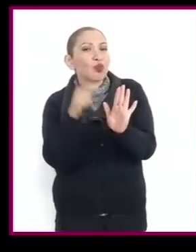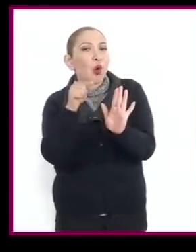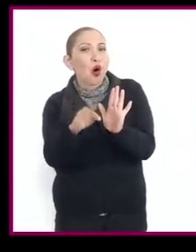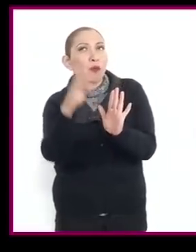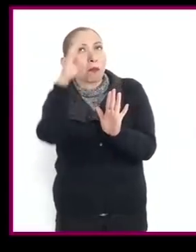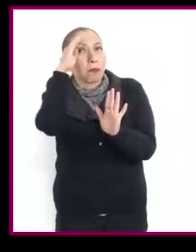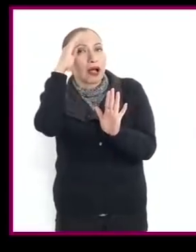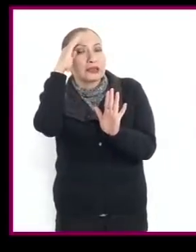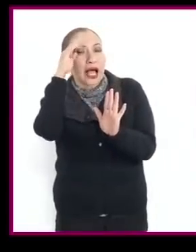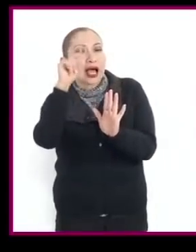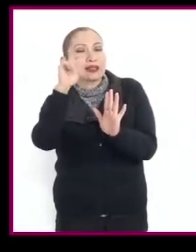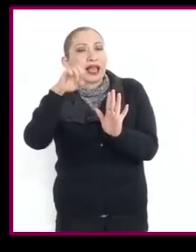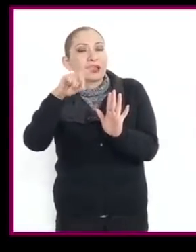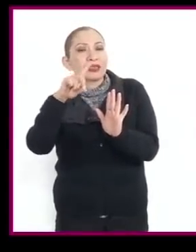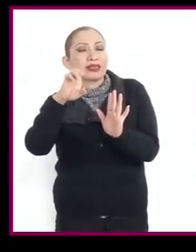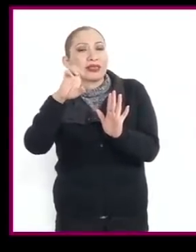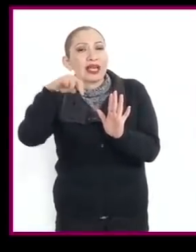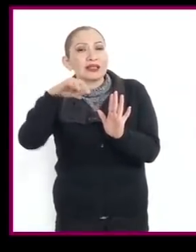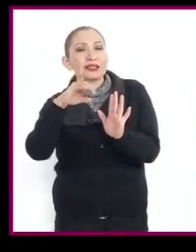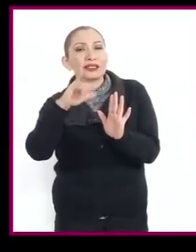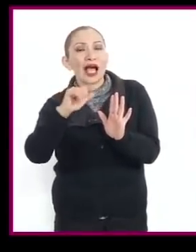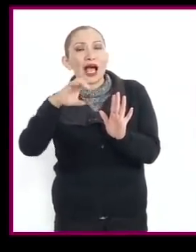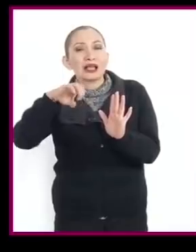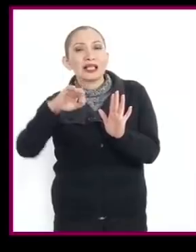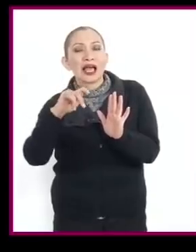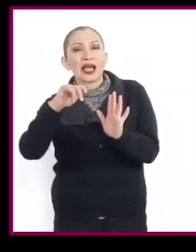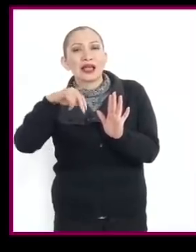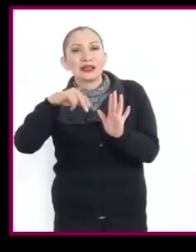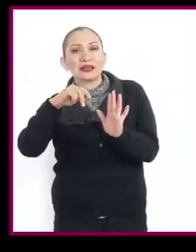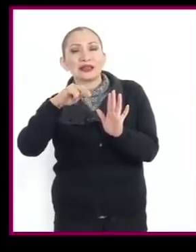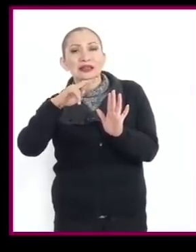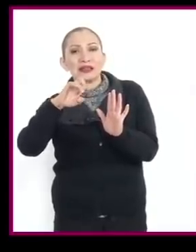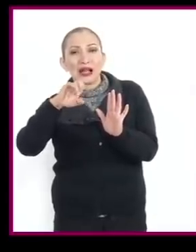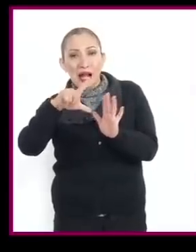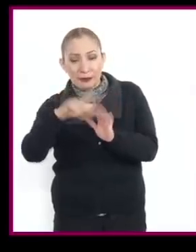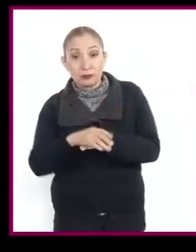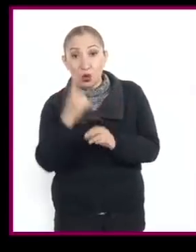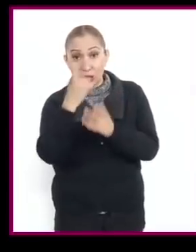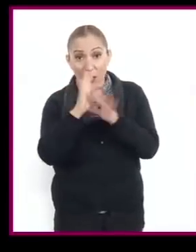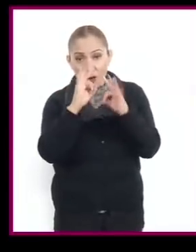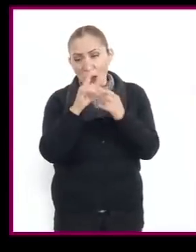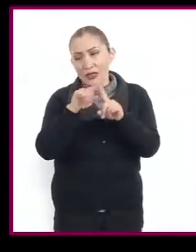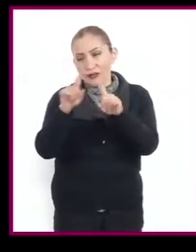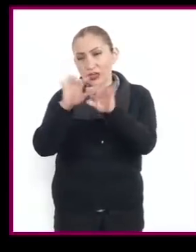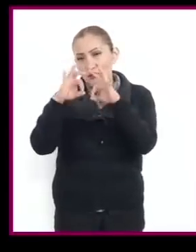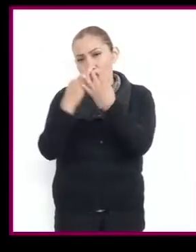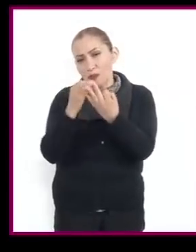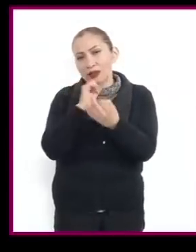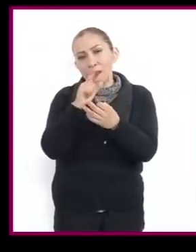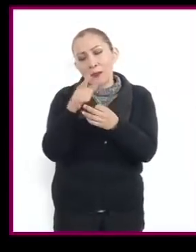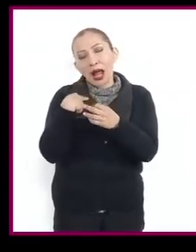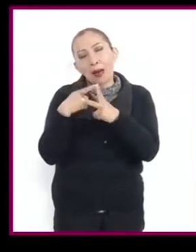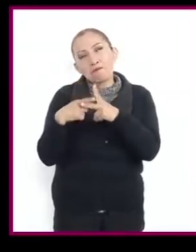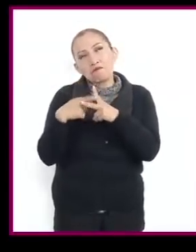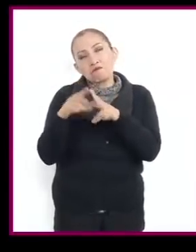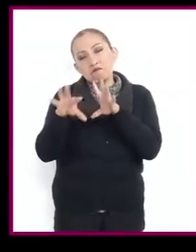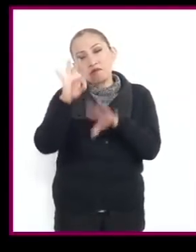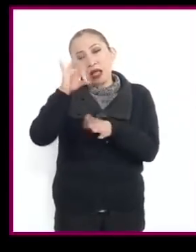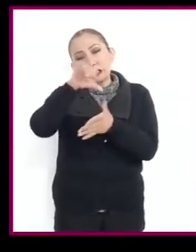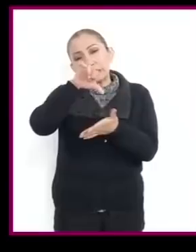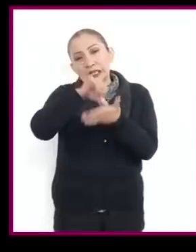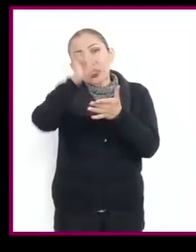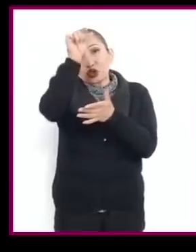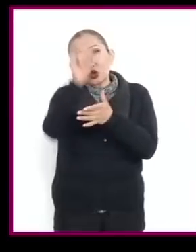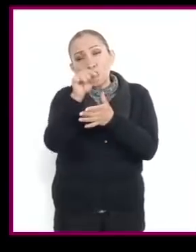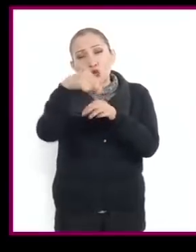o de pensar la tendencia central, ¿verdad? Y no hay una única forma de hacerlo. Hay varios métodos para calcular, digamos, el